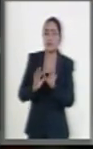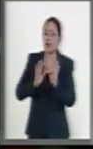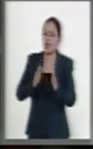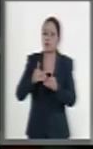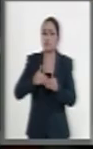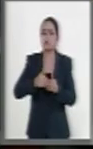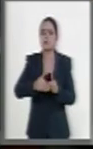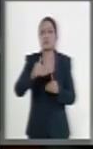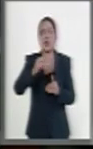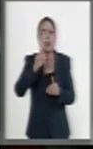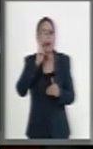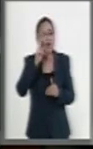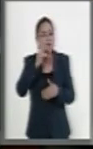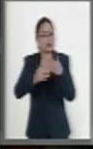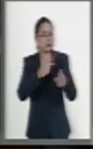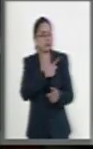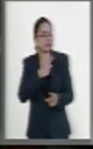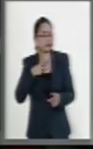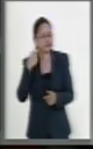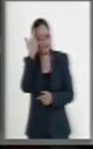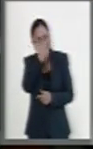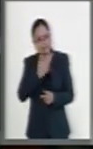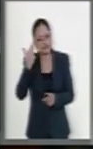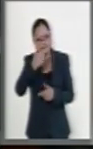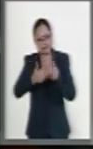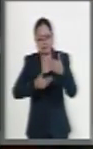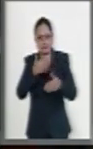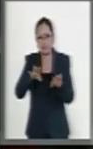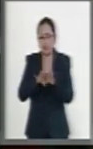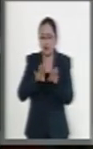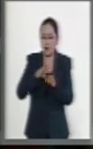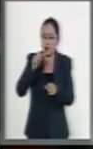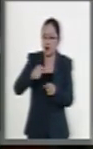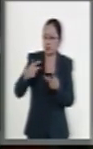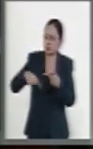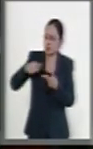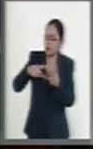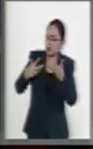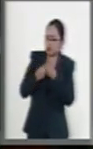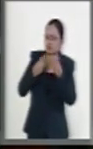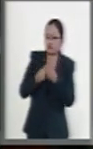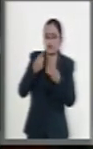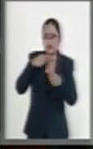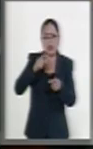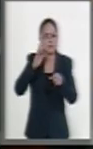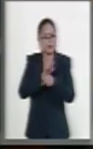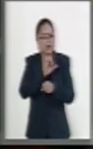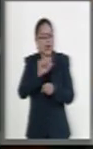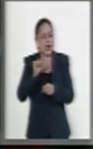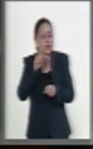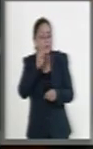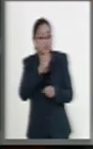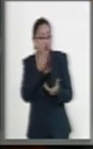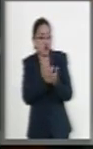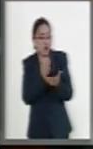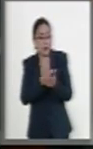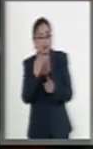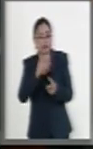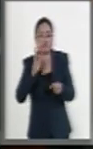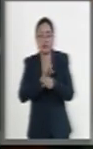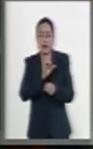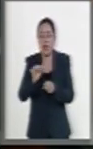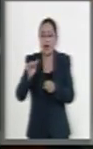demás tendremos que irlo evaluando sobre la marcha para ir contribuyendo a proteger por la vía de las finanzas públicas a una